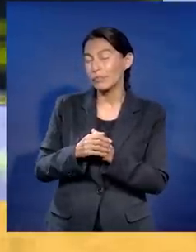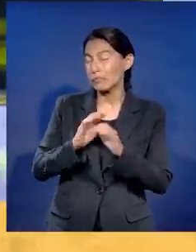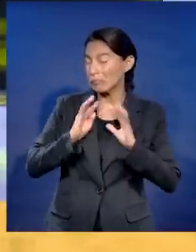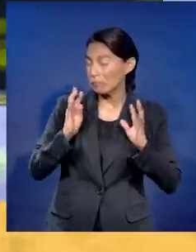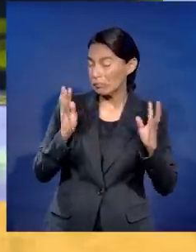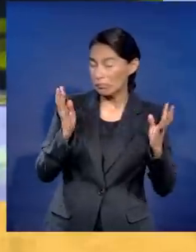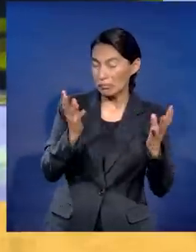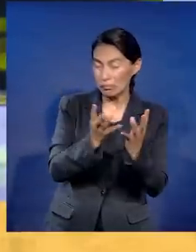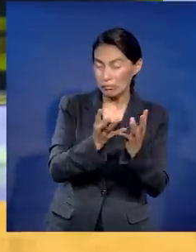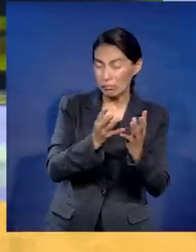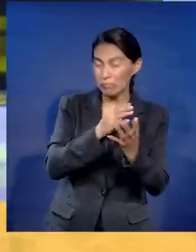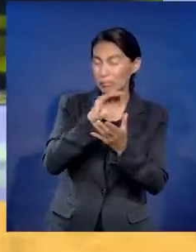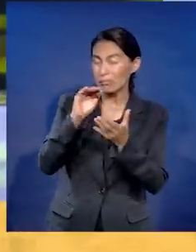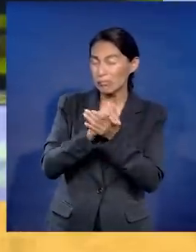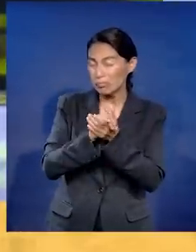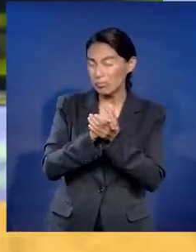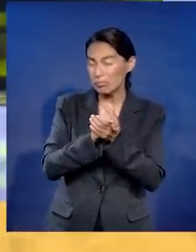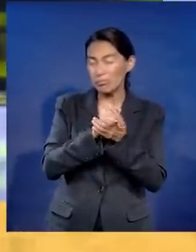Señor,